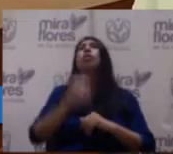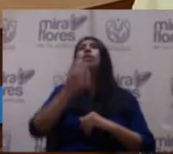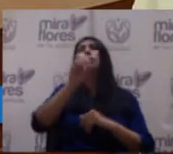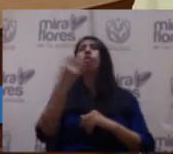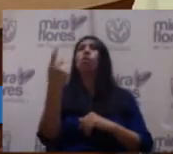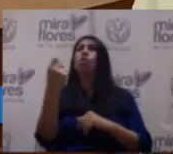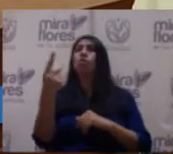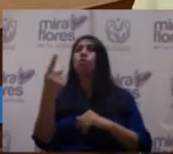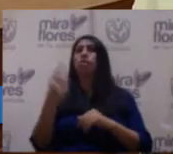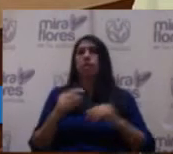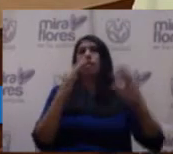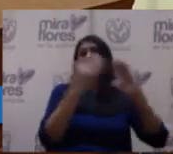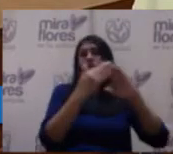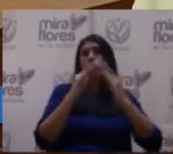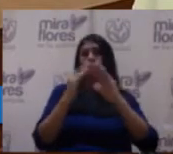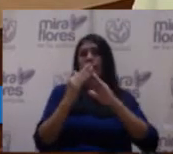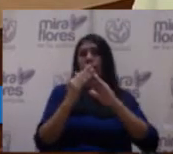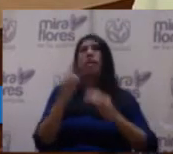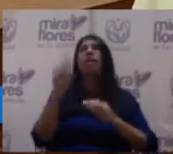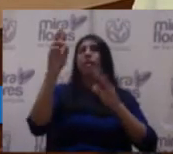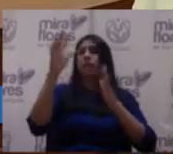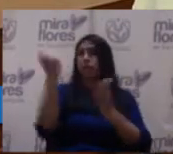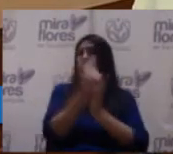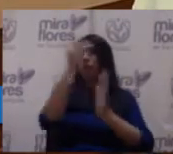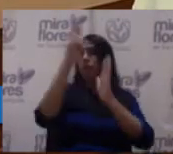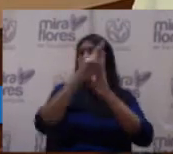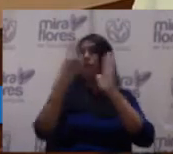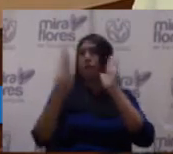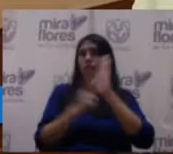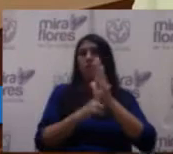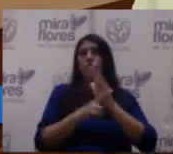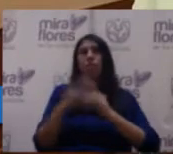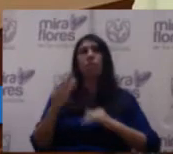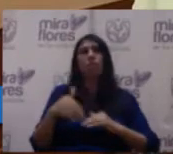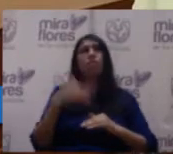011-2017 Vivienda, que aprueba el reglamento justamente de la norma citada